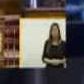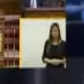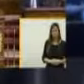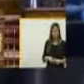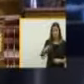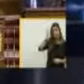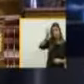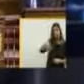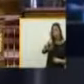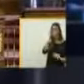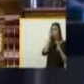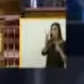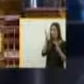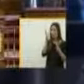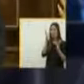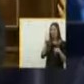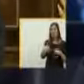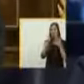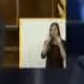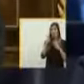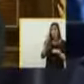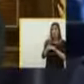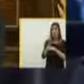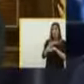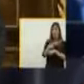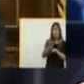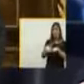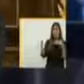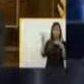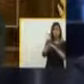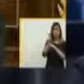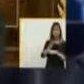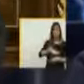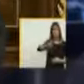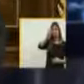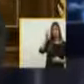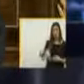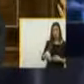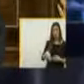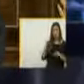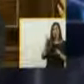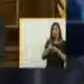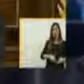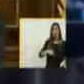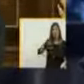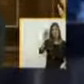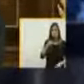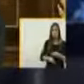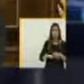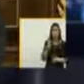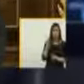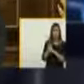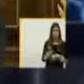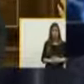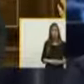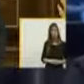parlamentarismo histórico. Es decir, que ese tono sarcástico forma parte del buen parlamentarismo histórico. Diríamos que es feo decirle a un parlamentario, usted